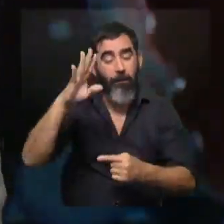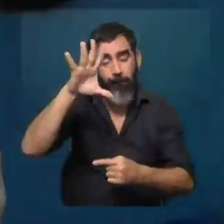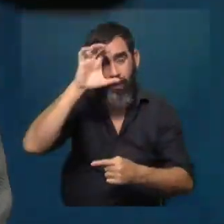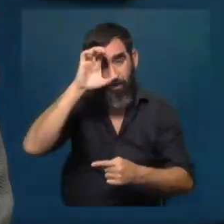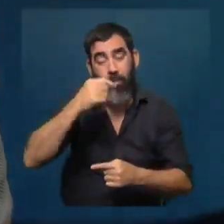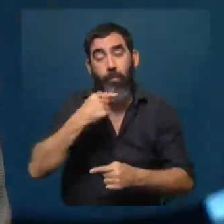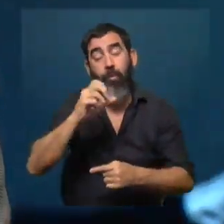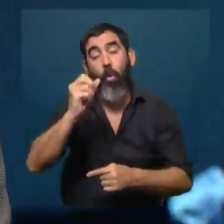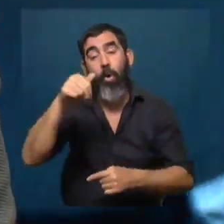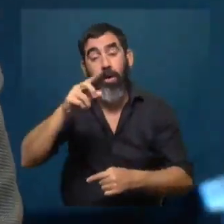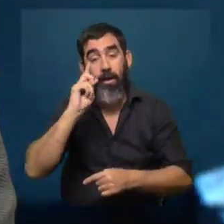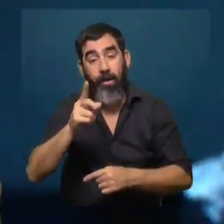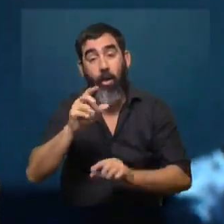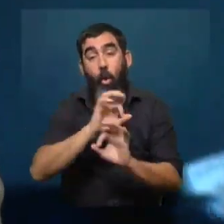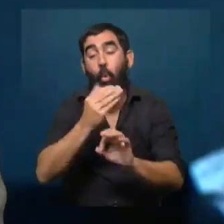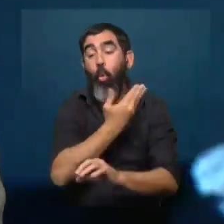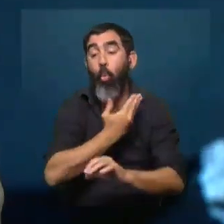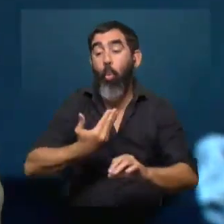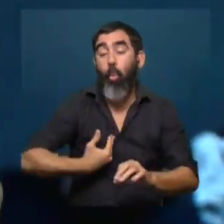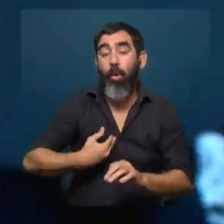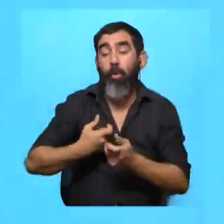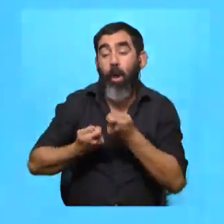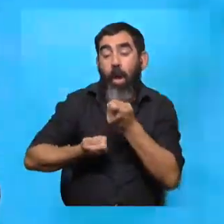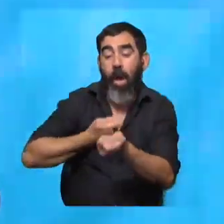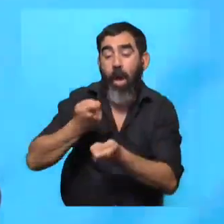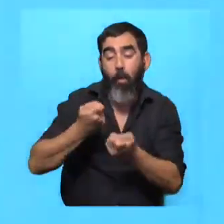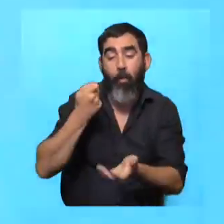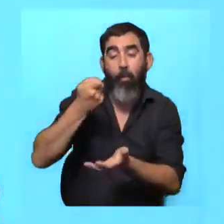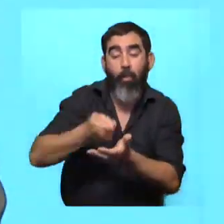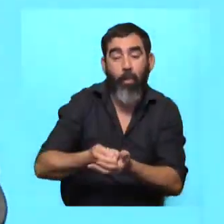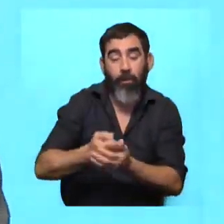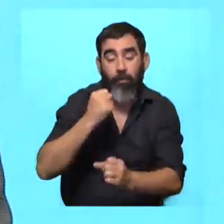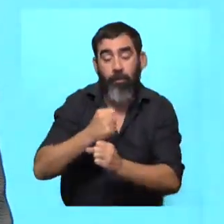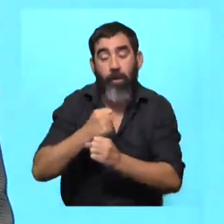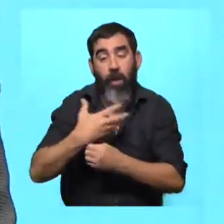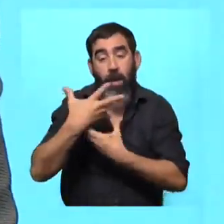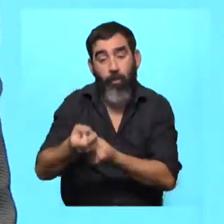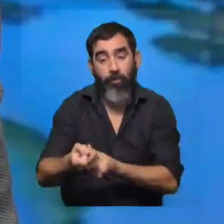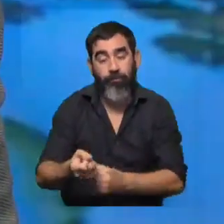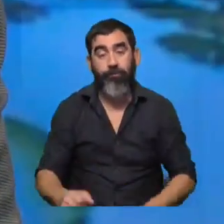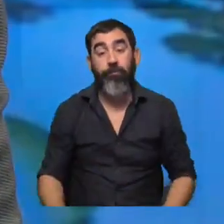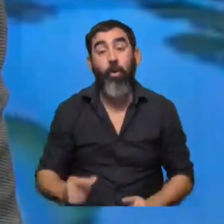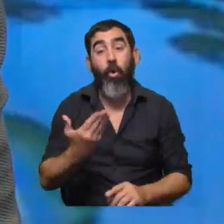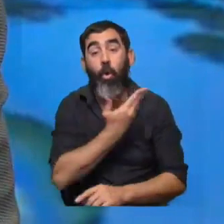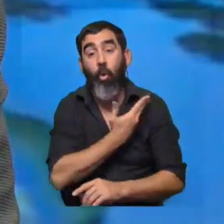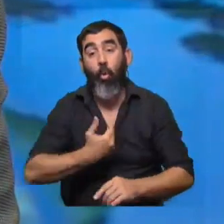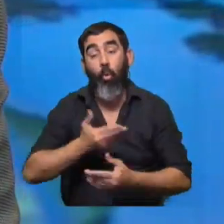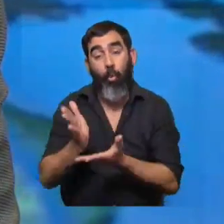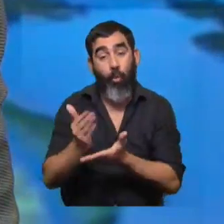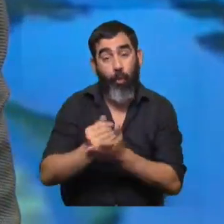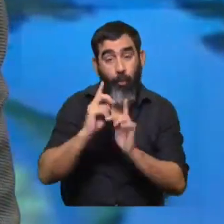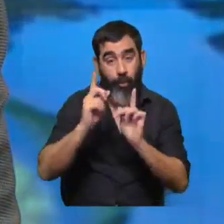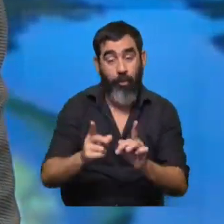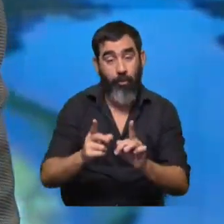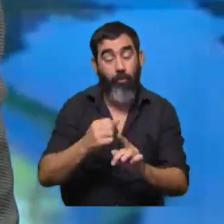pero también propietarios que aportan de su patrimonio para trabajar y para apoyar a esas áreas, de los gobiernos departamentales, yo creo que